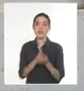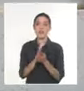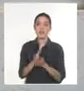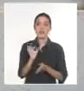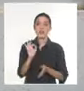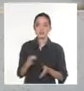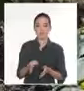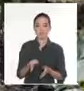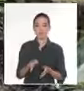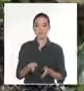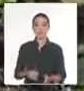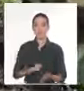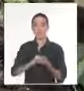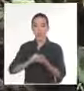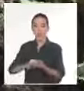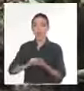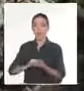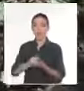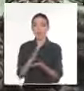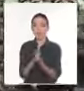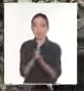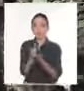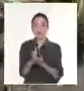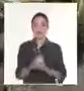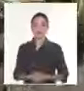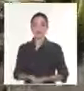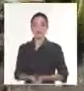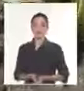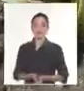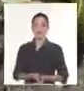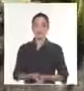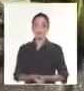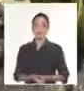Desde Santiago de Cuba, el camarógrafo Santiago Martí,